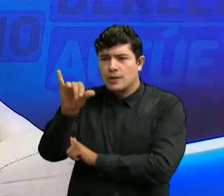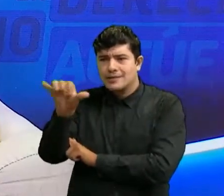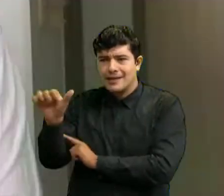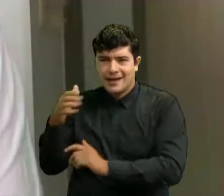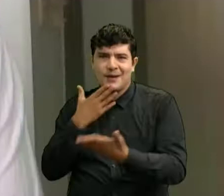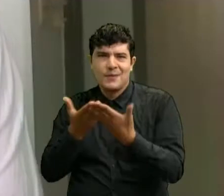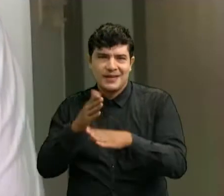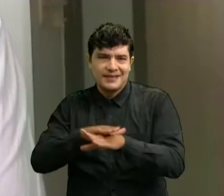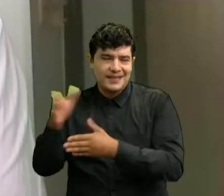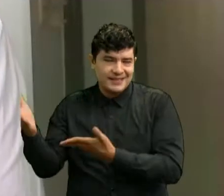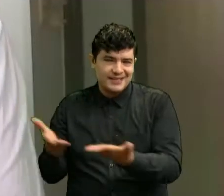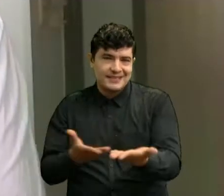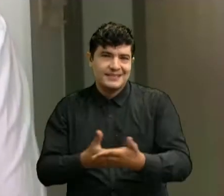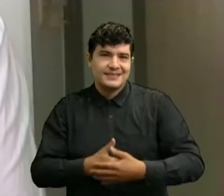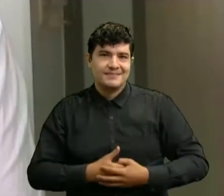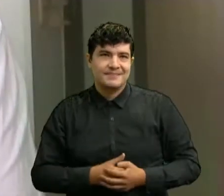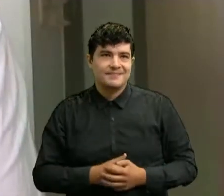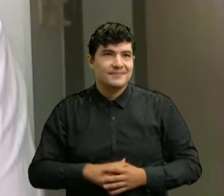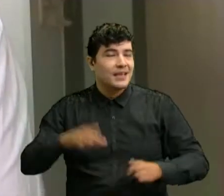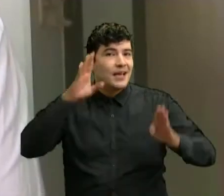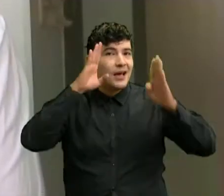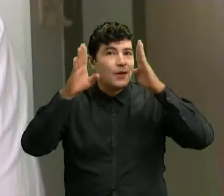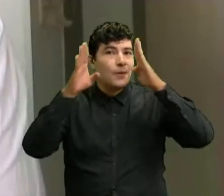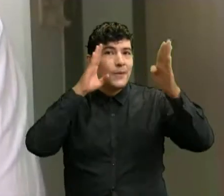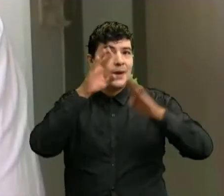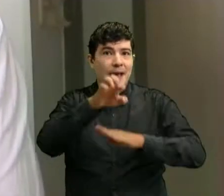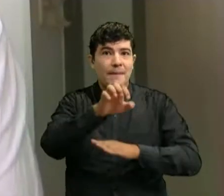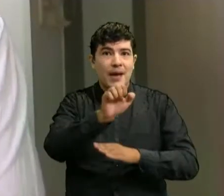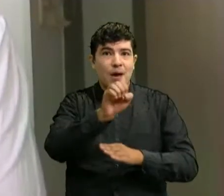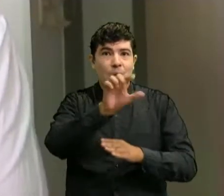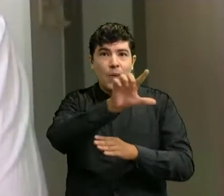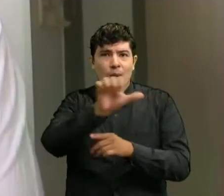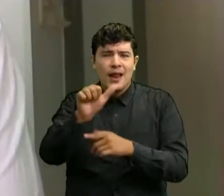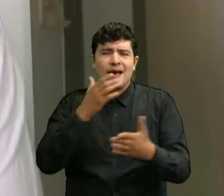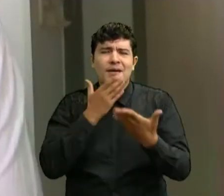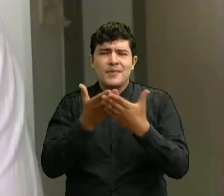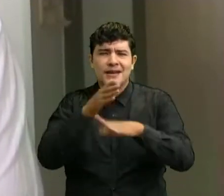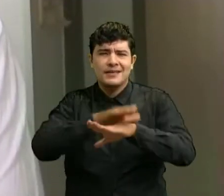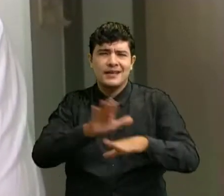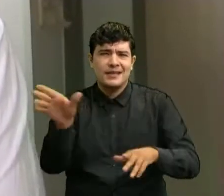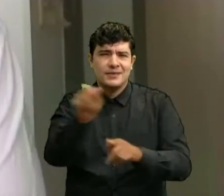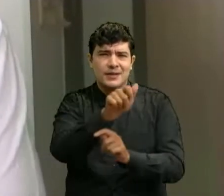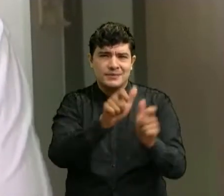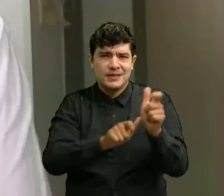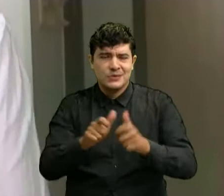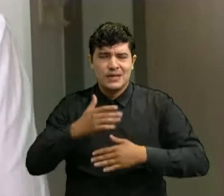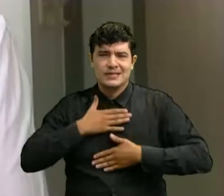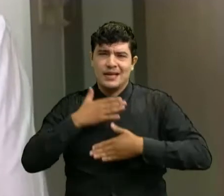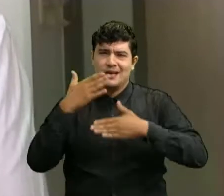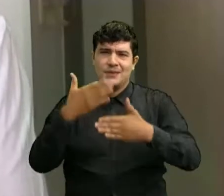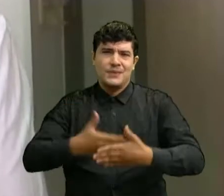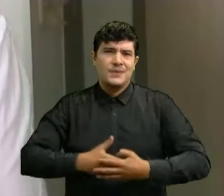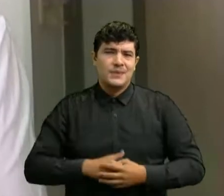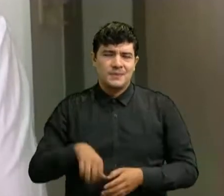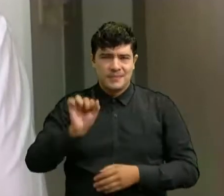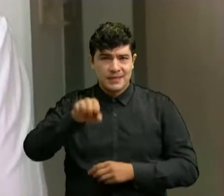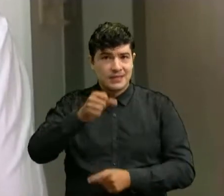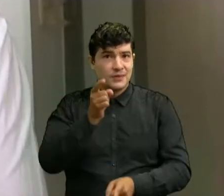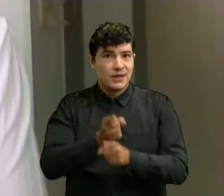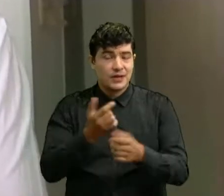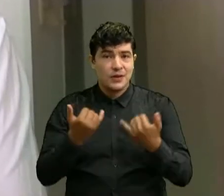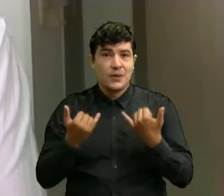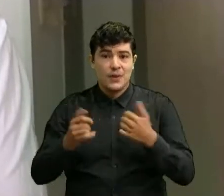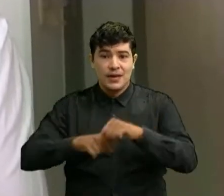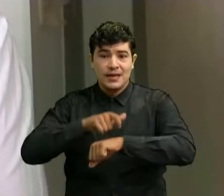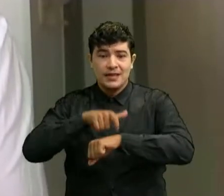en Derecho. Hola Paola, buenas tardes para todos nuestros televidentes, cordial saludo. Sí, esta tarde